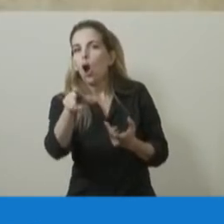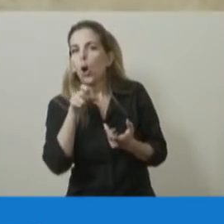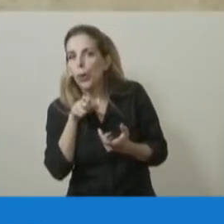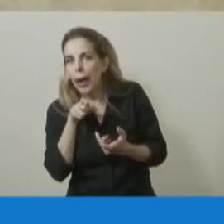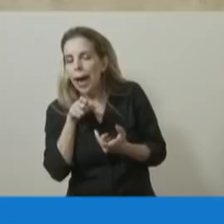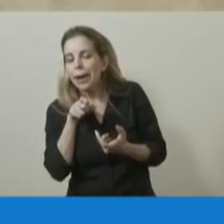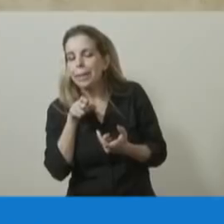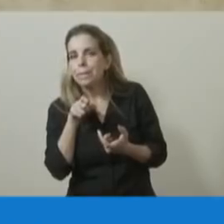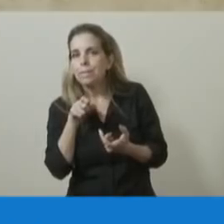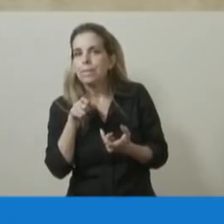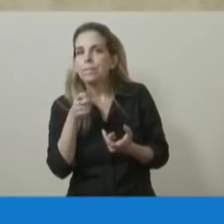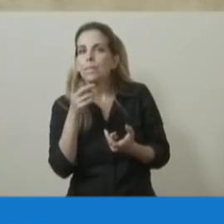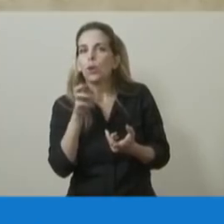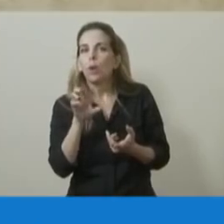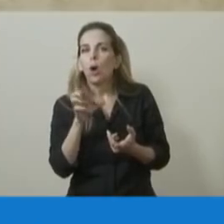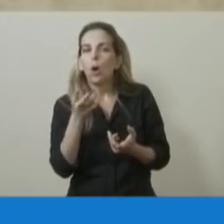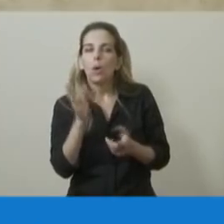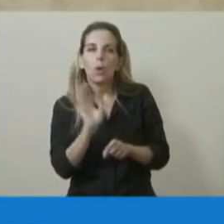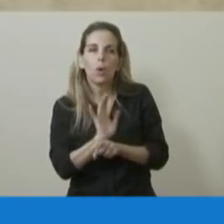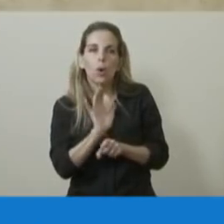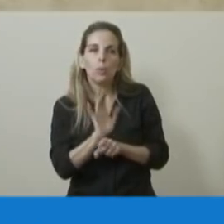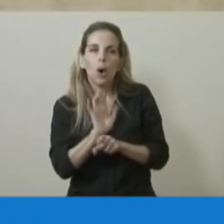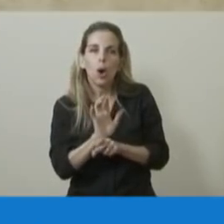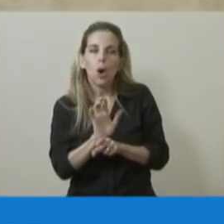de manera